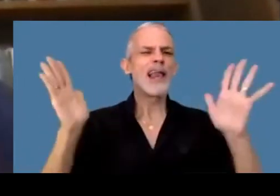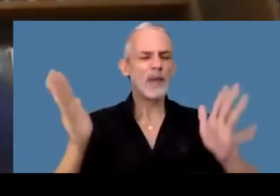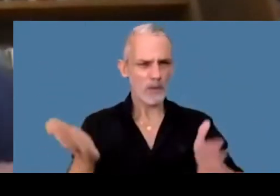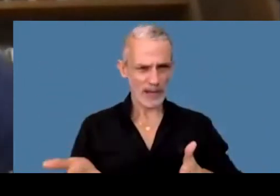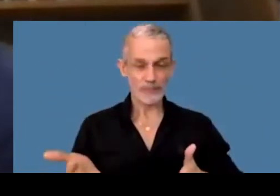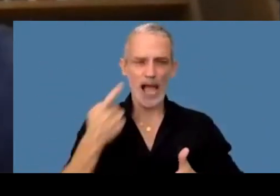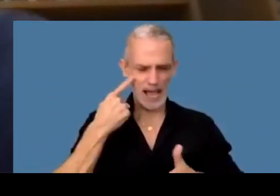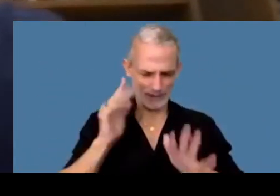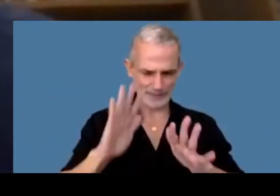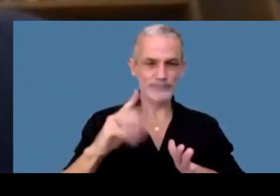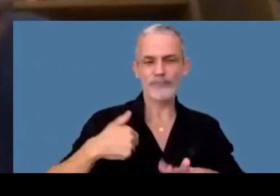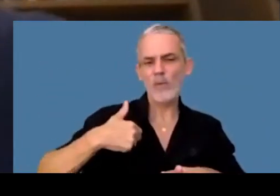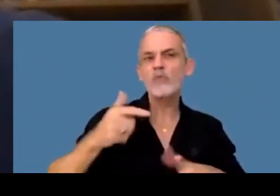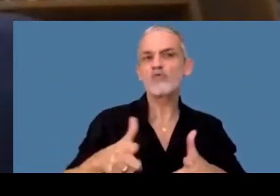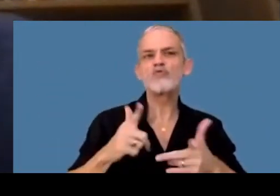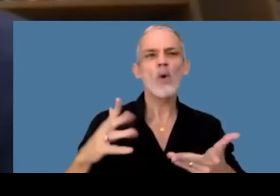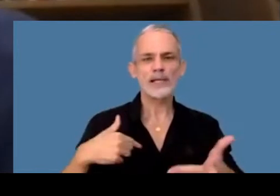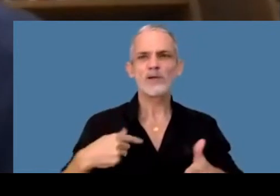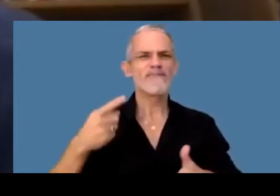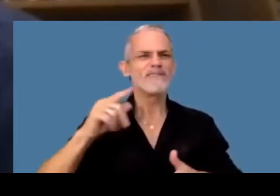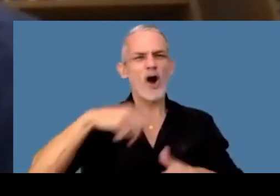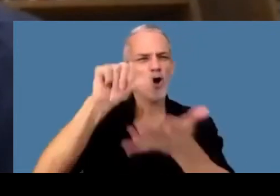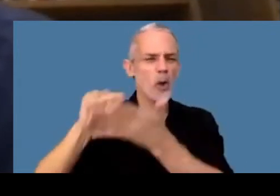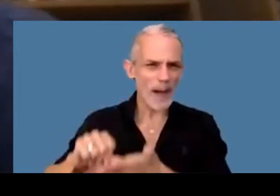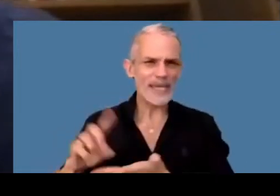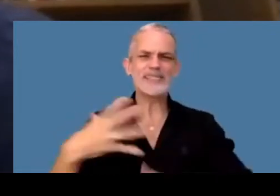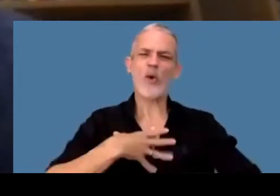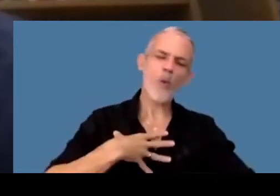miren, yo he tenido la suerte de estar en otros países, dando cursos de